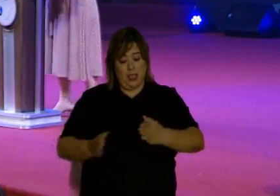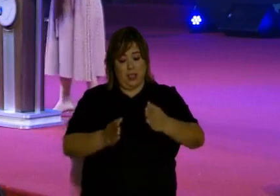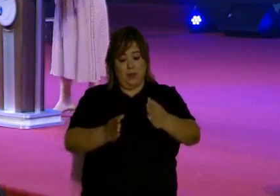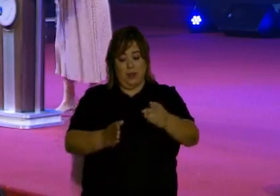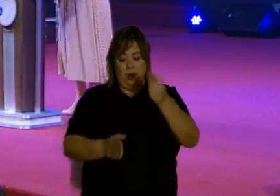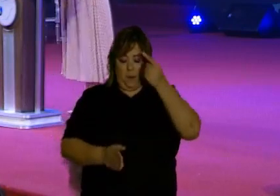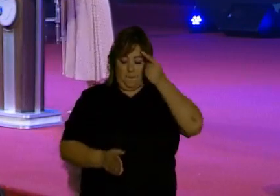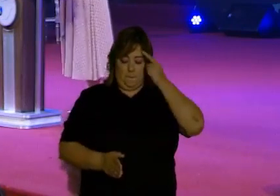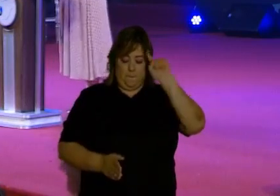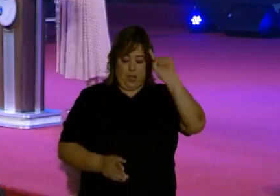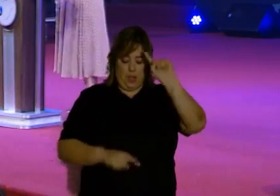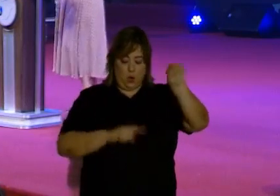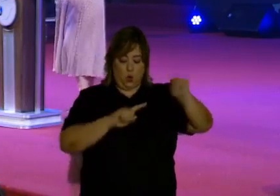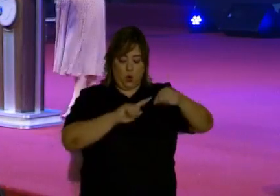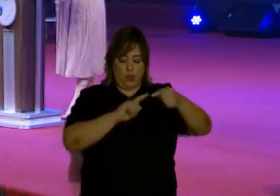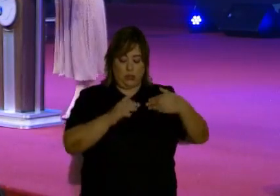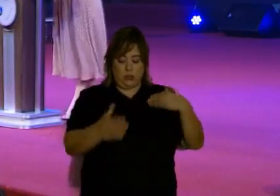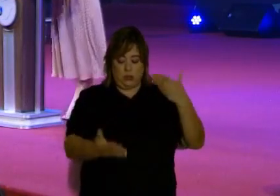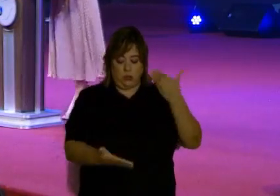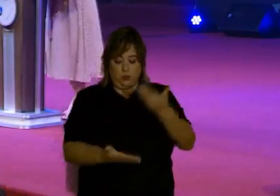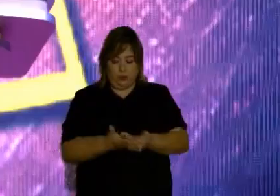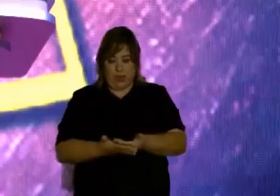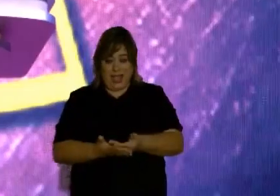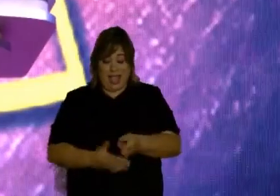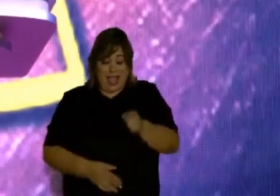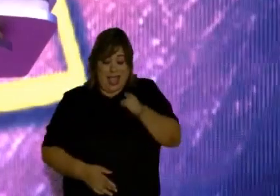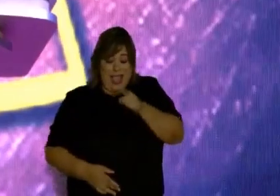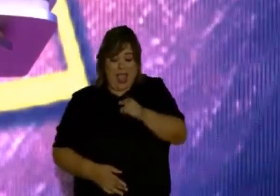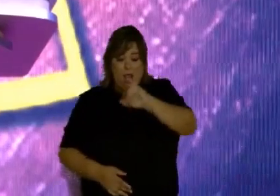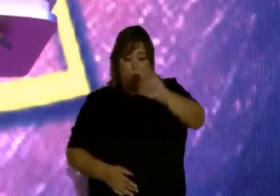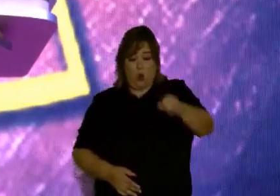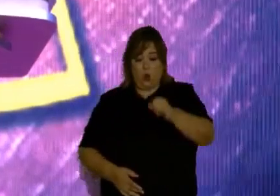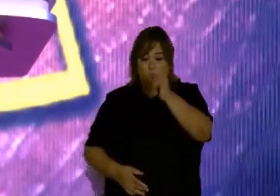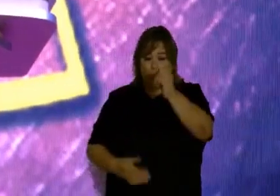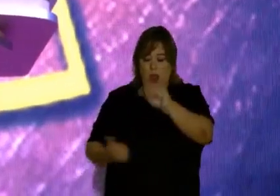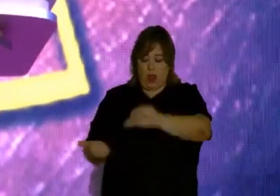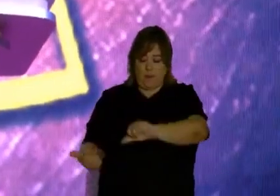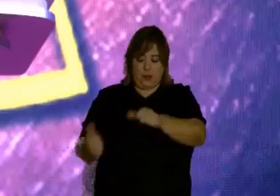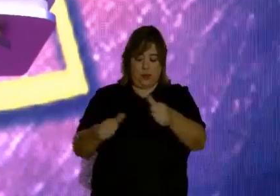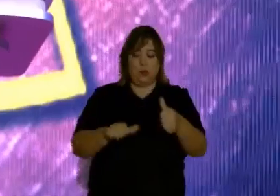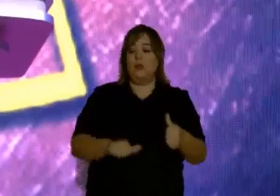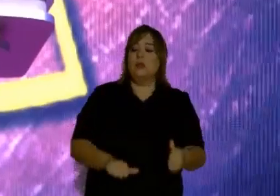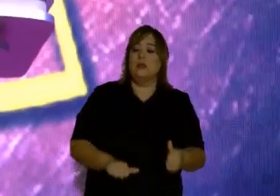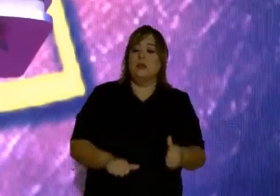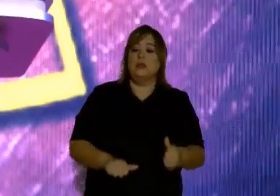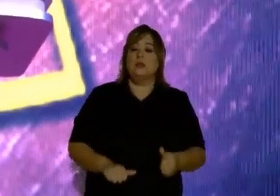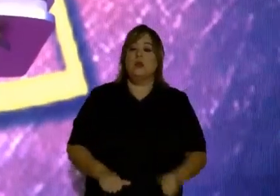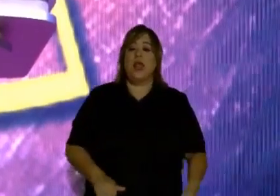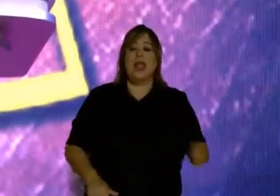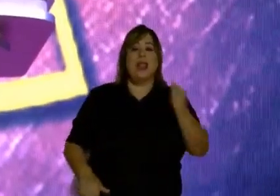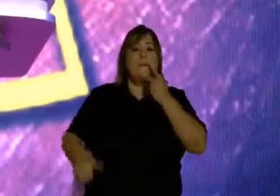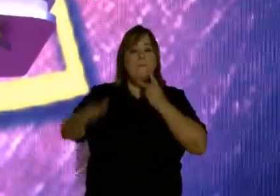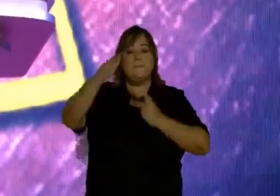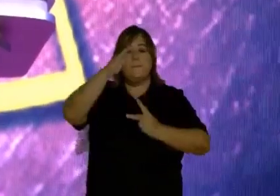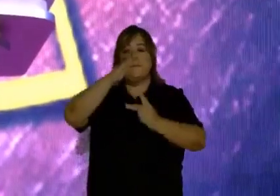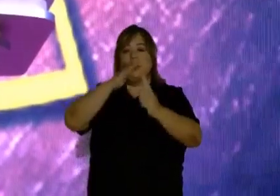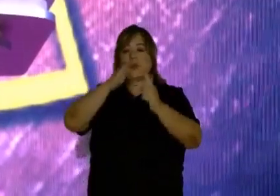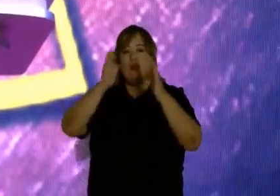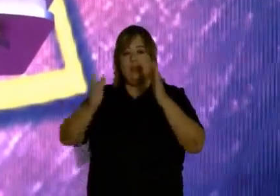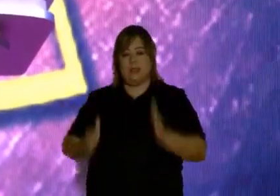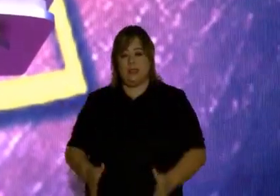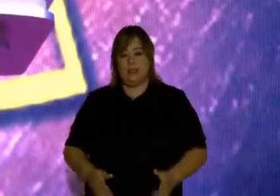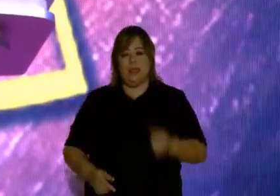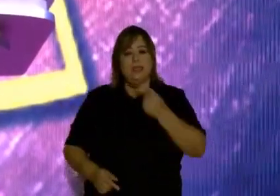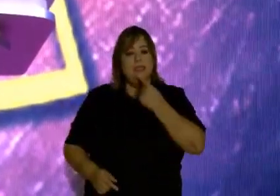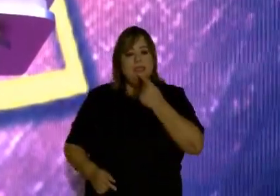que profetiza tempranamente ante los dirigentes del pueblo y las multitudes. Estoy hablando de Juan el Bautista. He